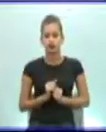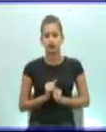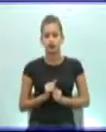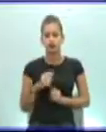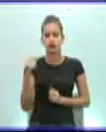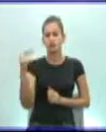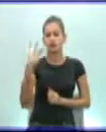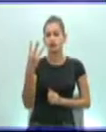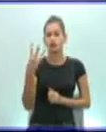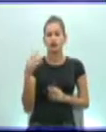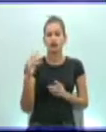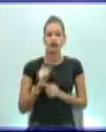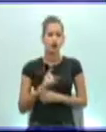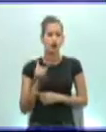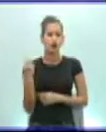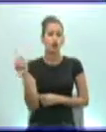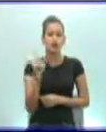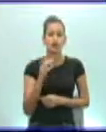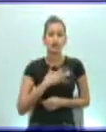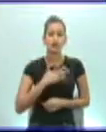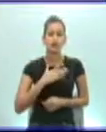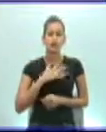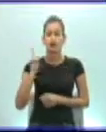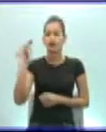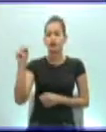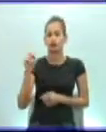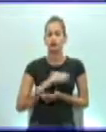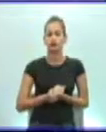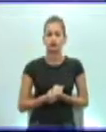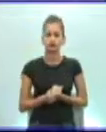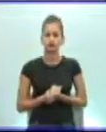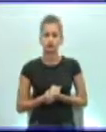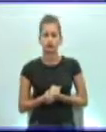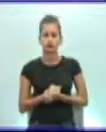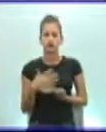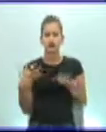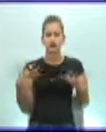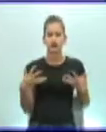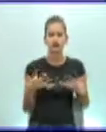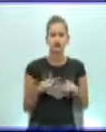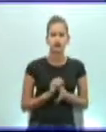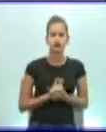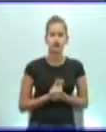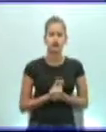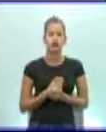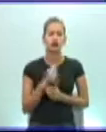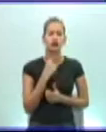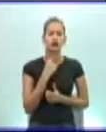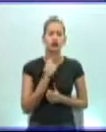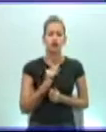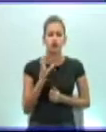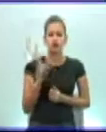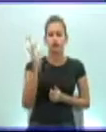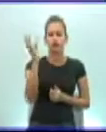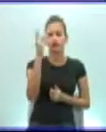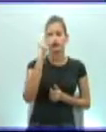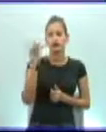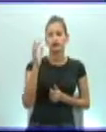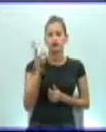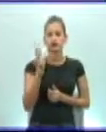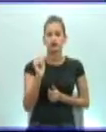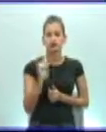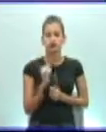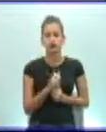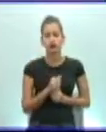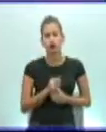Entre conjunto y conjunto, ¿qué relación tenemos? Subconjuntos. Si por ejemplo, los números fraccionarios, el conjunto de los números fraccionarios es